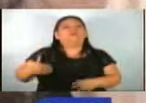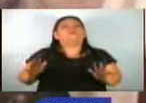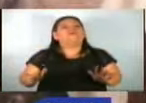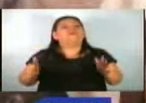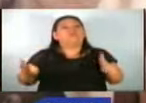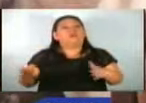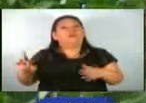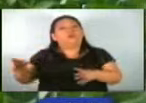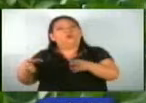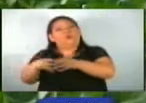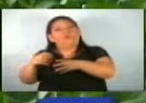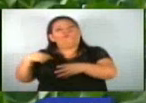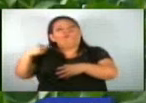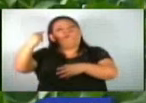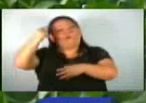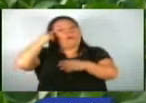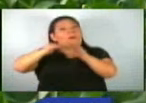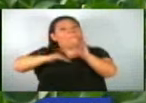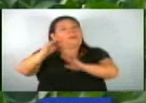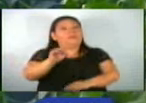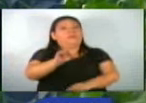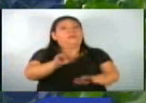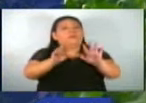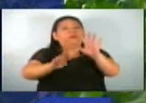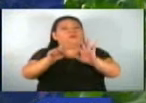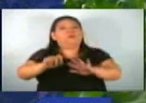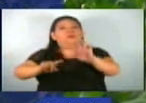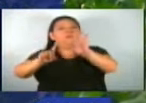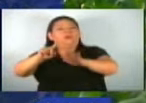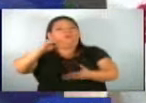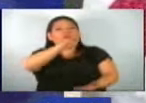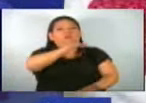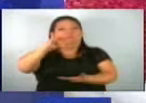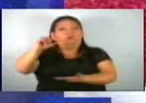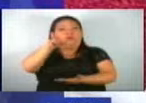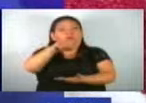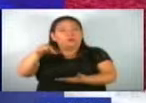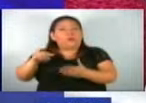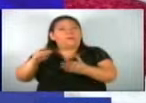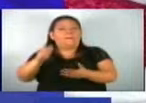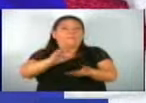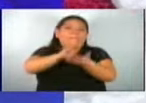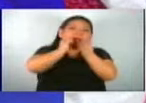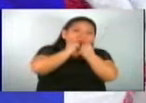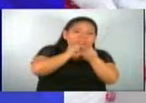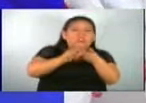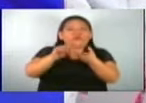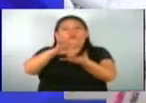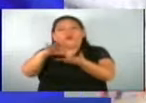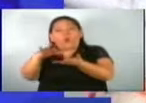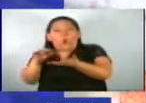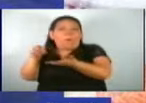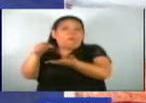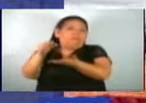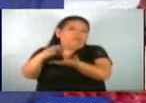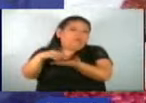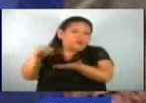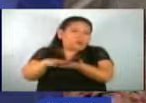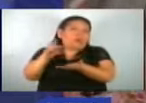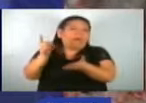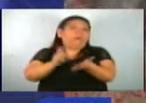la gremial espera que se cosechen más de 17.6 millones de quintales entre maíz, sorgo, frijol y arroz, lo cual dejaría